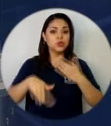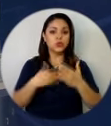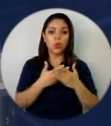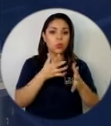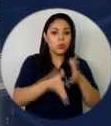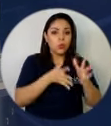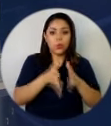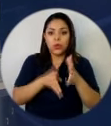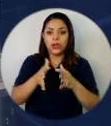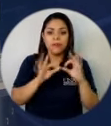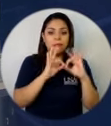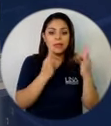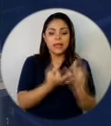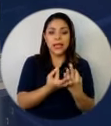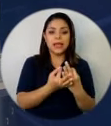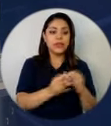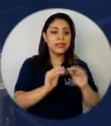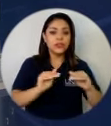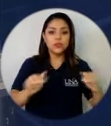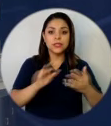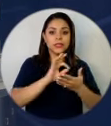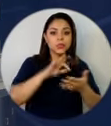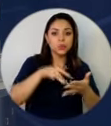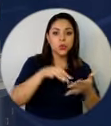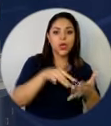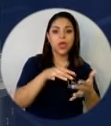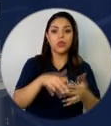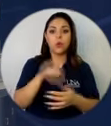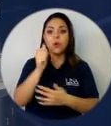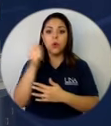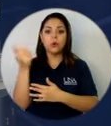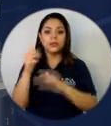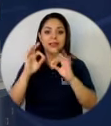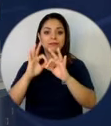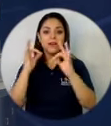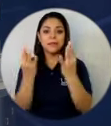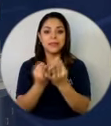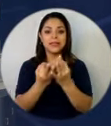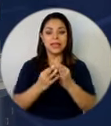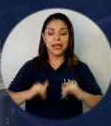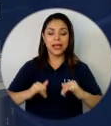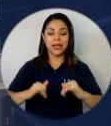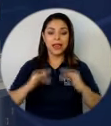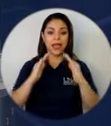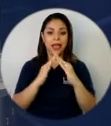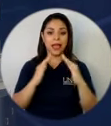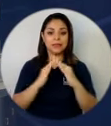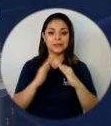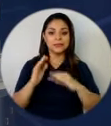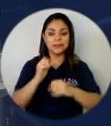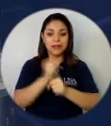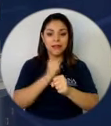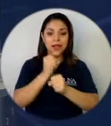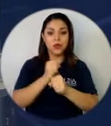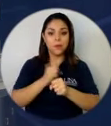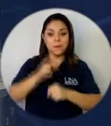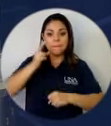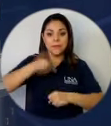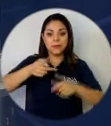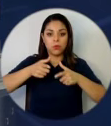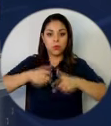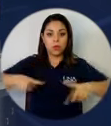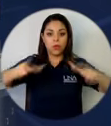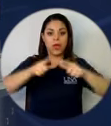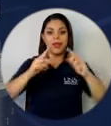la dinámica familiar, ¿verdad?, de chicos y chicas estudiando, de otros familiares también haciendo teletrabajo en un mismo